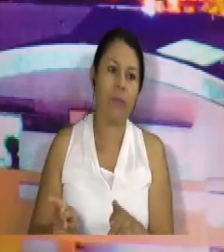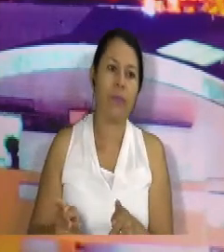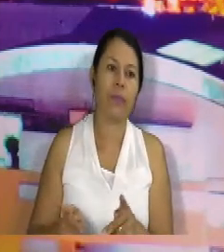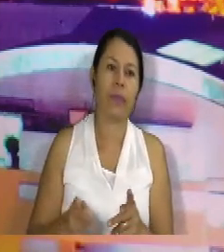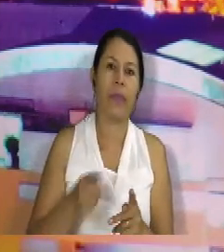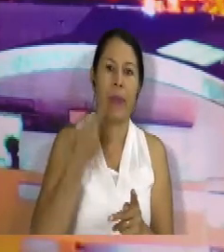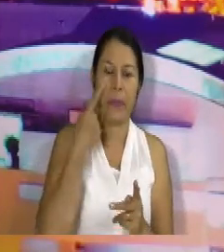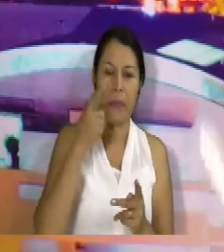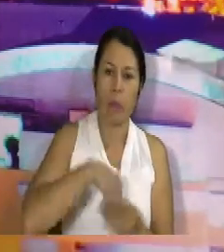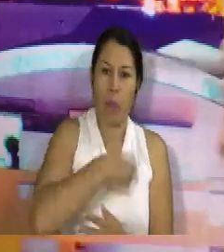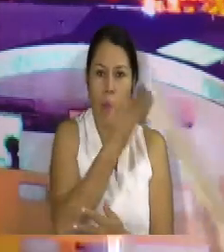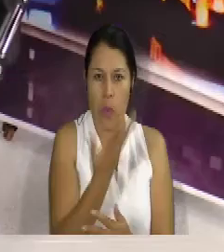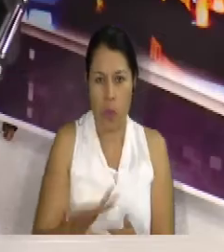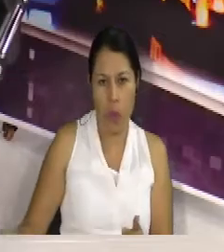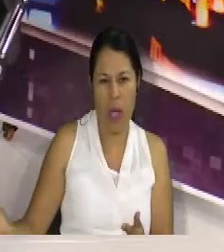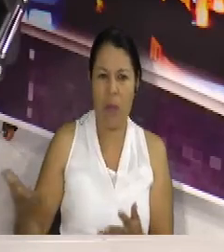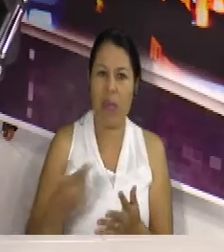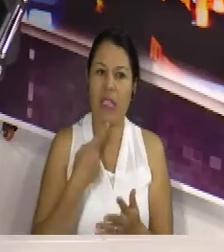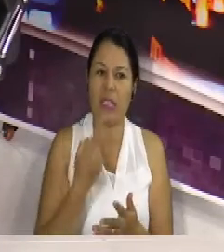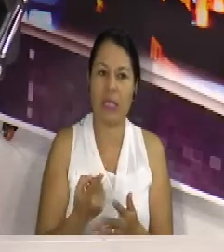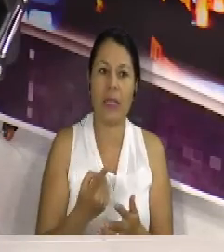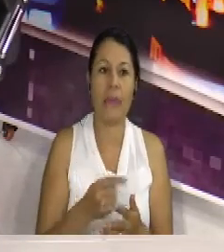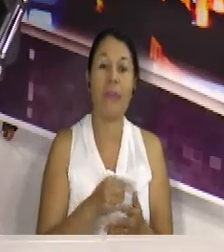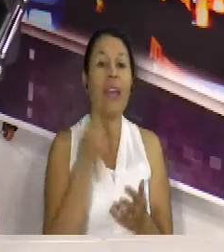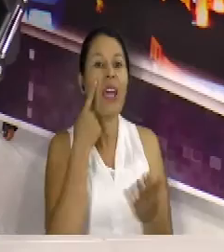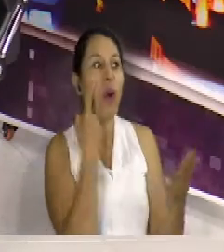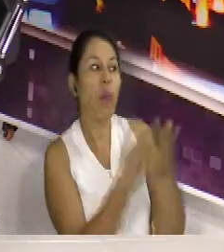siguiente. Eso para demostrar que la operación quedó bien.